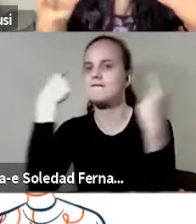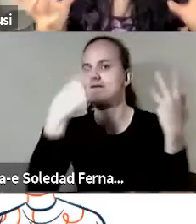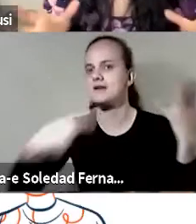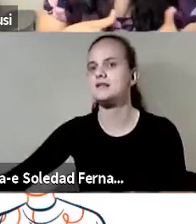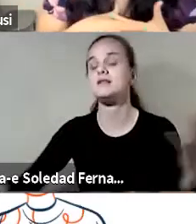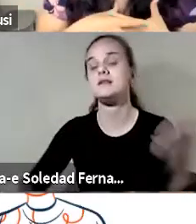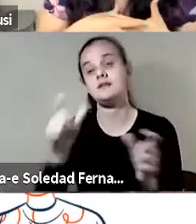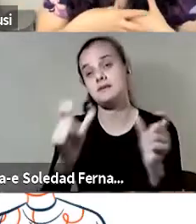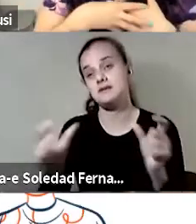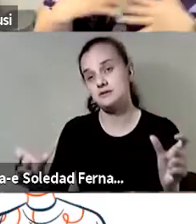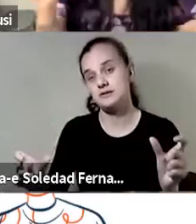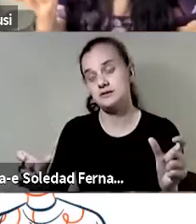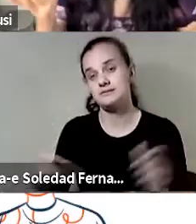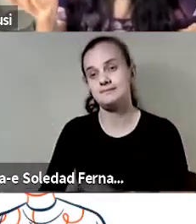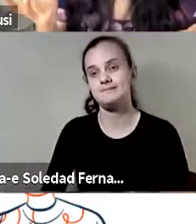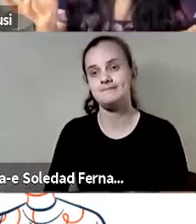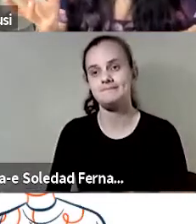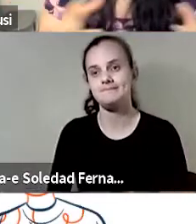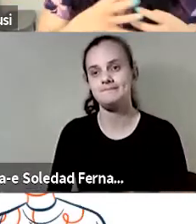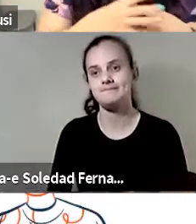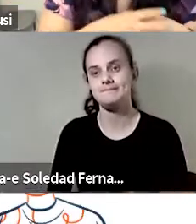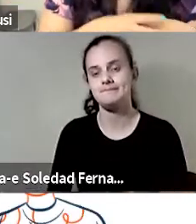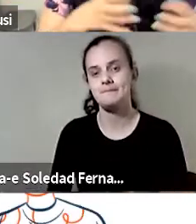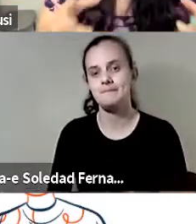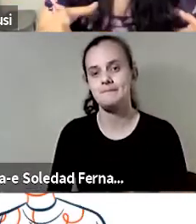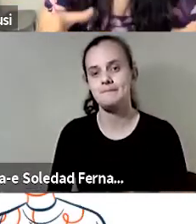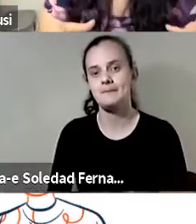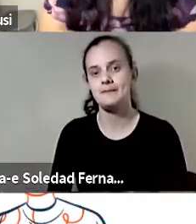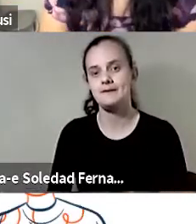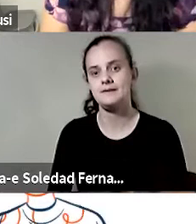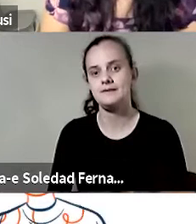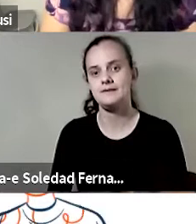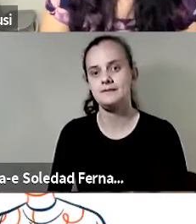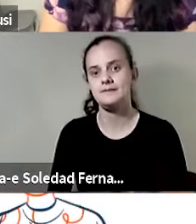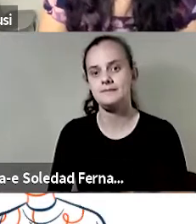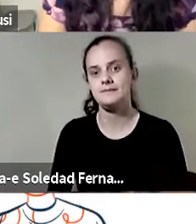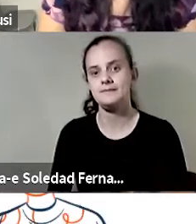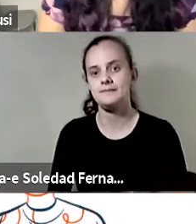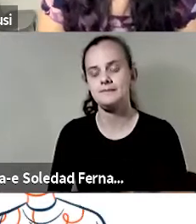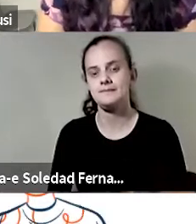grupo de personas que tienen grados de capacidad y distintas capacidades.